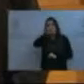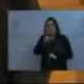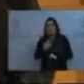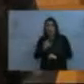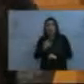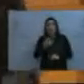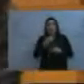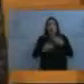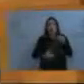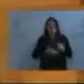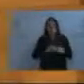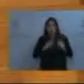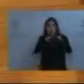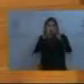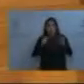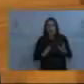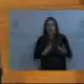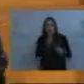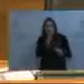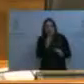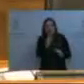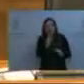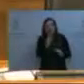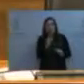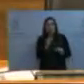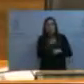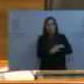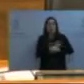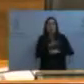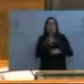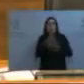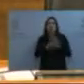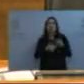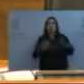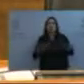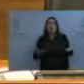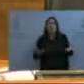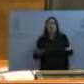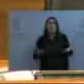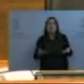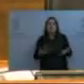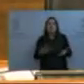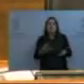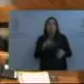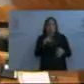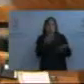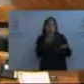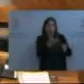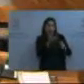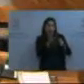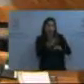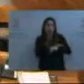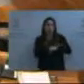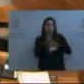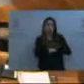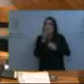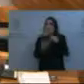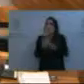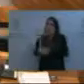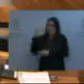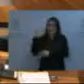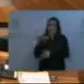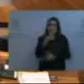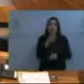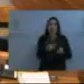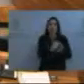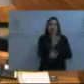Gobierno y en qué condiciones? Gracias. Tiene la palabra el Consejo de Gobierno. Sí, pues muy buenos días, presidente. Buenos